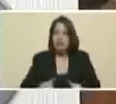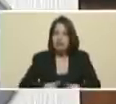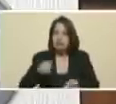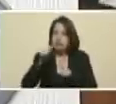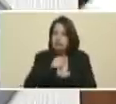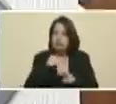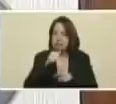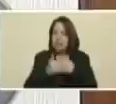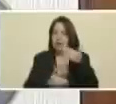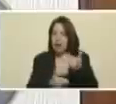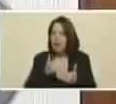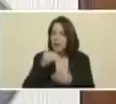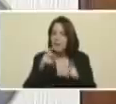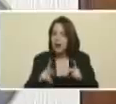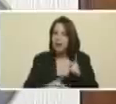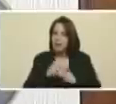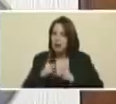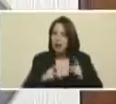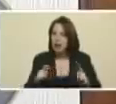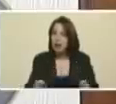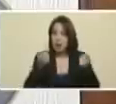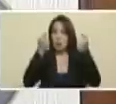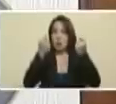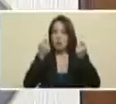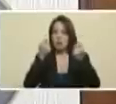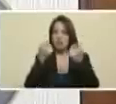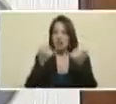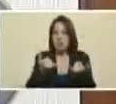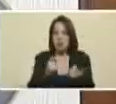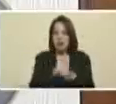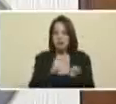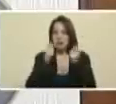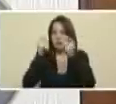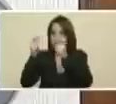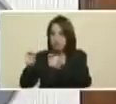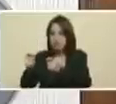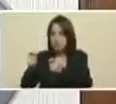Por eso yo lo primero que hice al nombrar al mayor general Quevedo presidente fue llamar a Alí,